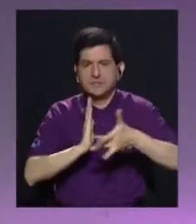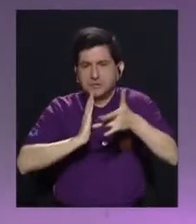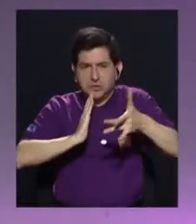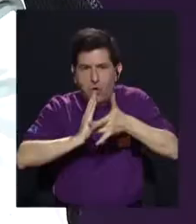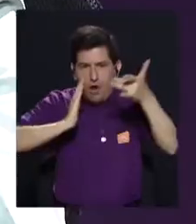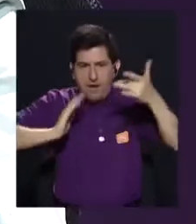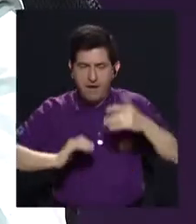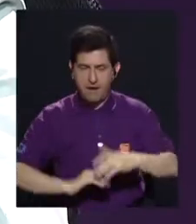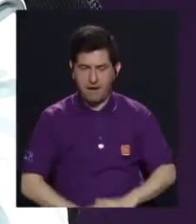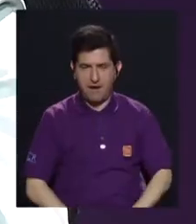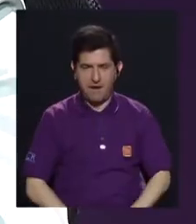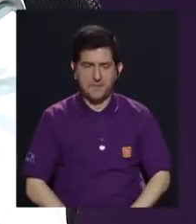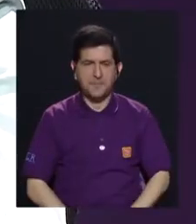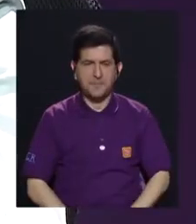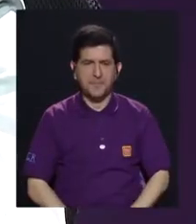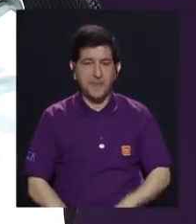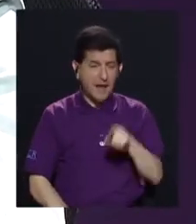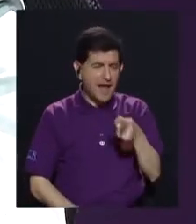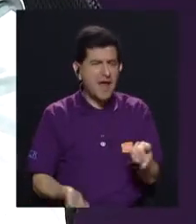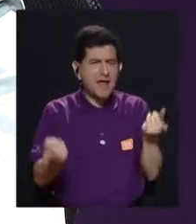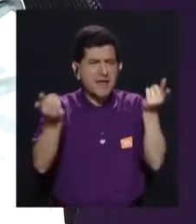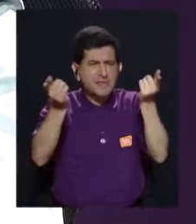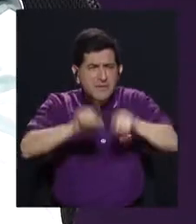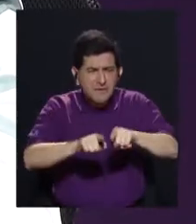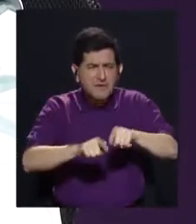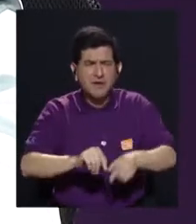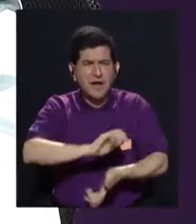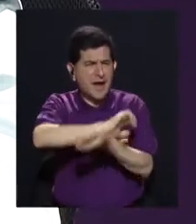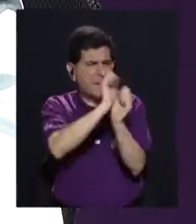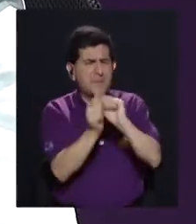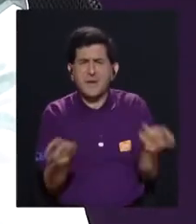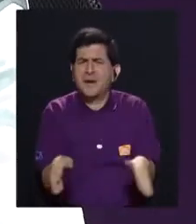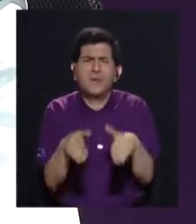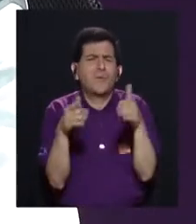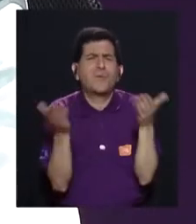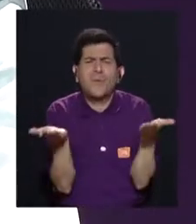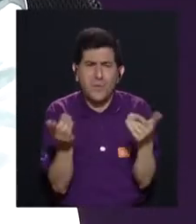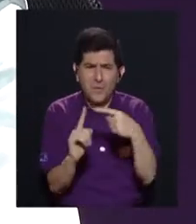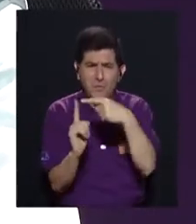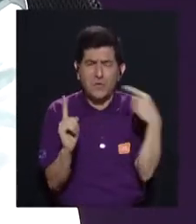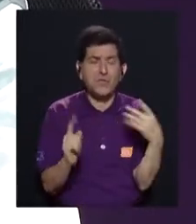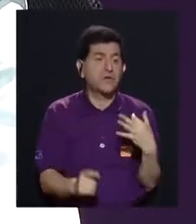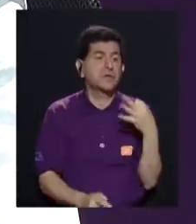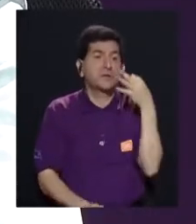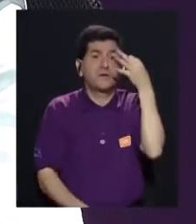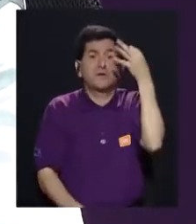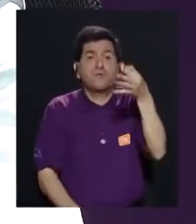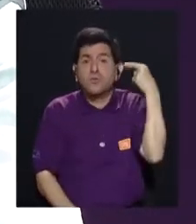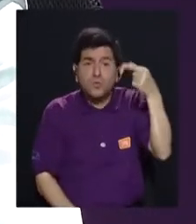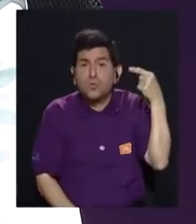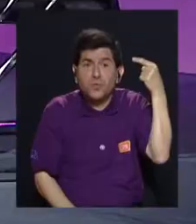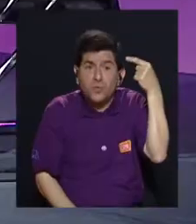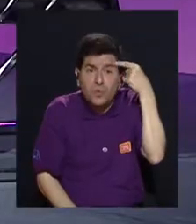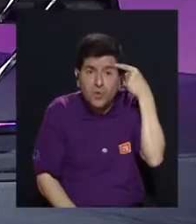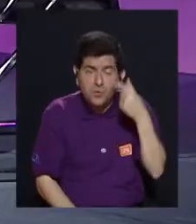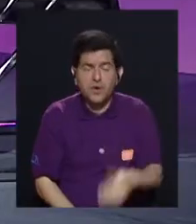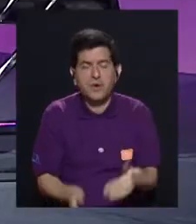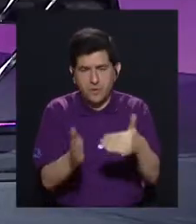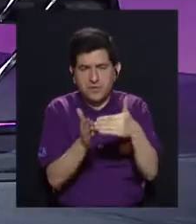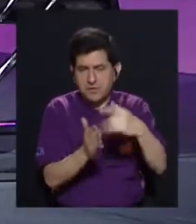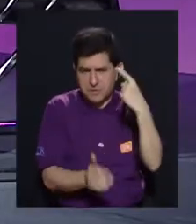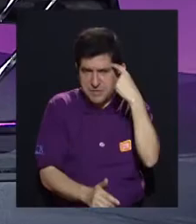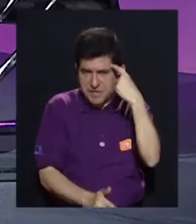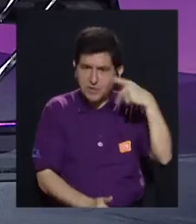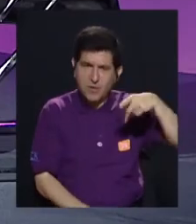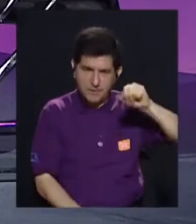podríamos revertir ese fenómeno eps y desde una eventual gobierno nuevamente para que